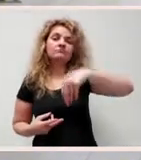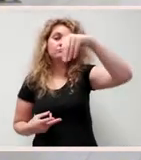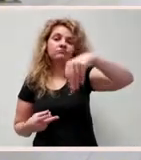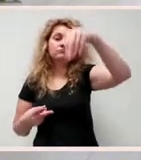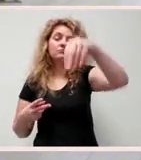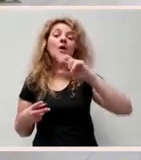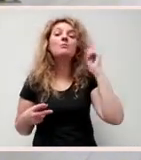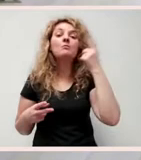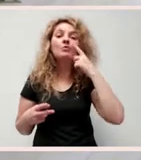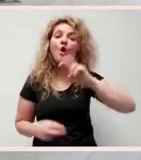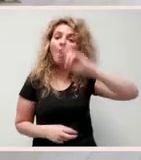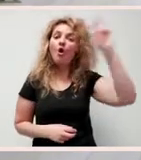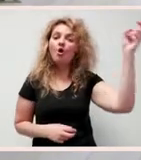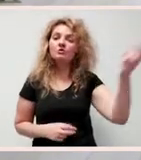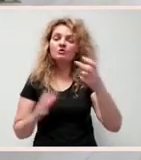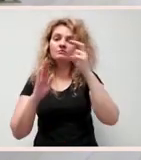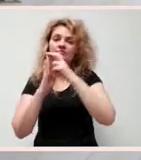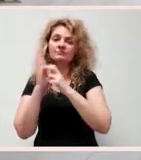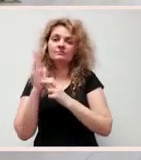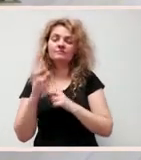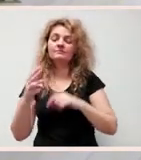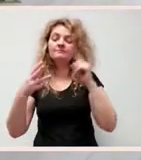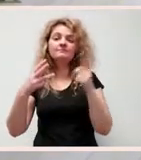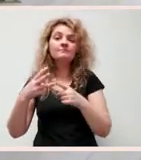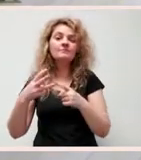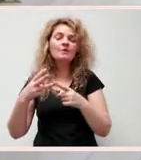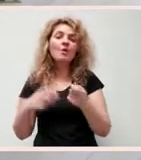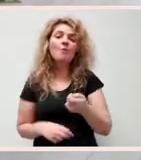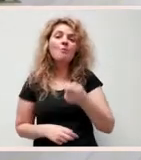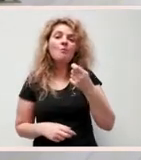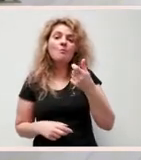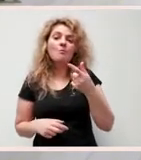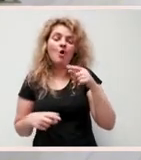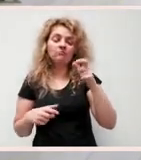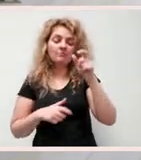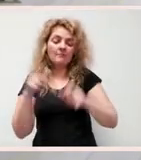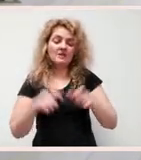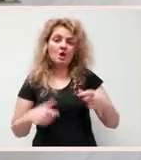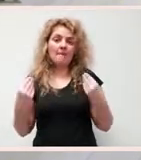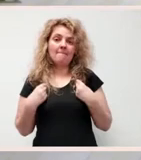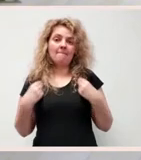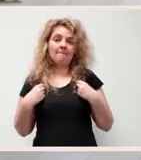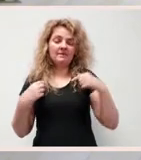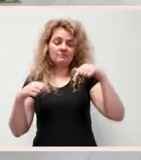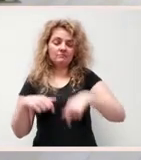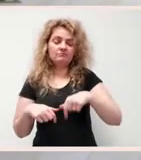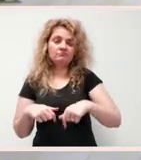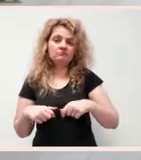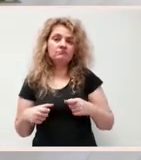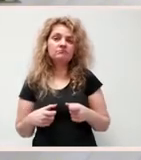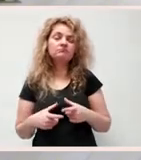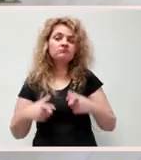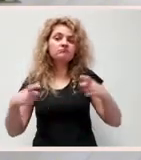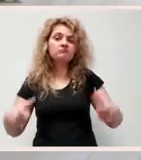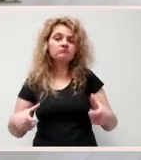se establece un pequeno núcleo de habitación, un núcleo de población, destinado precisamente